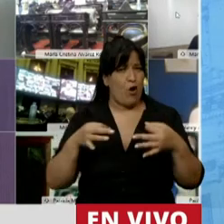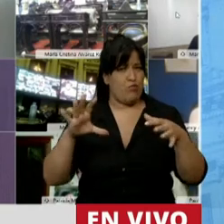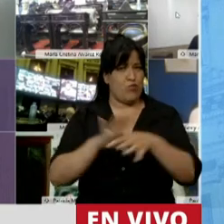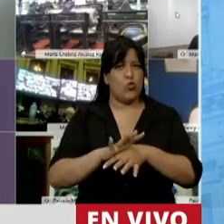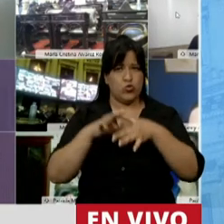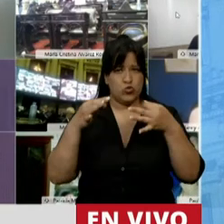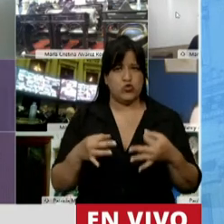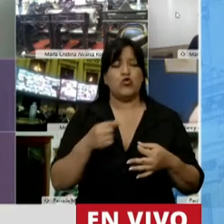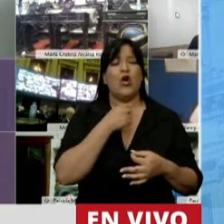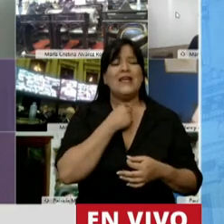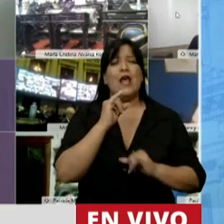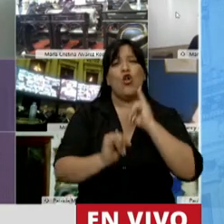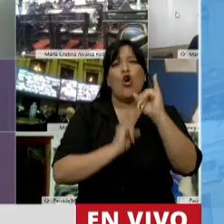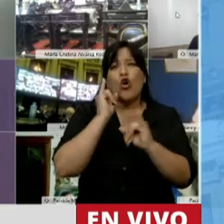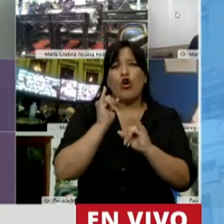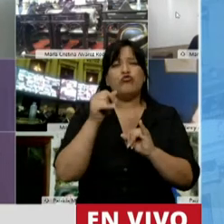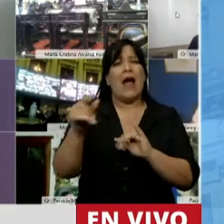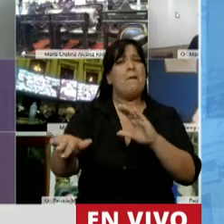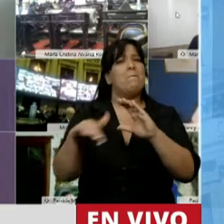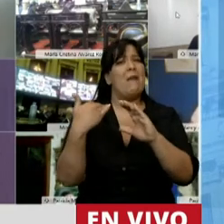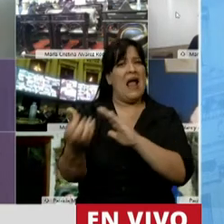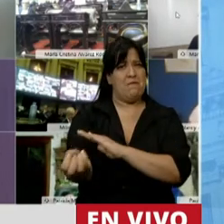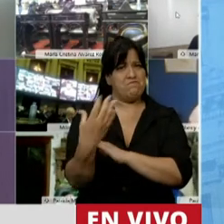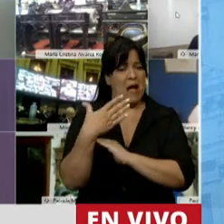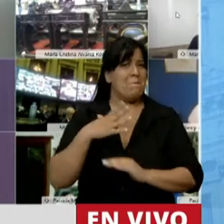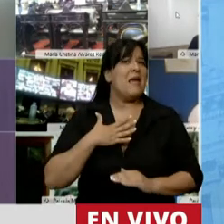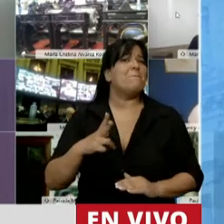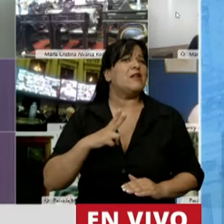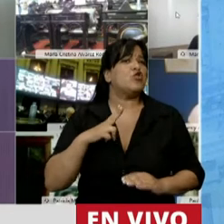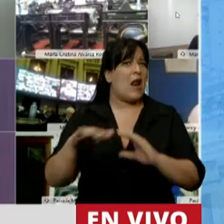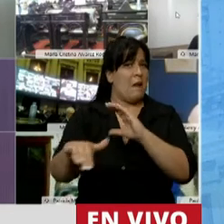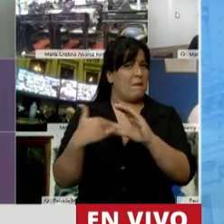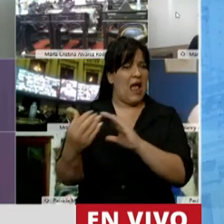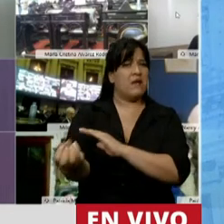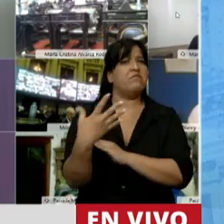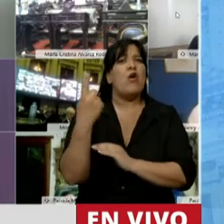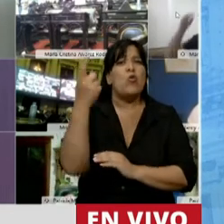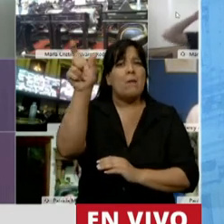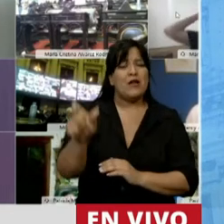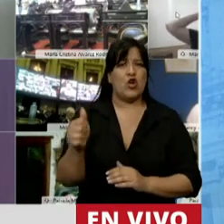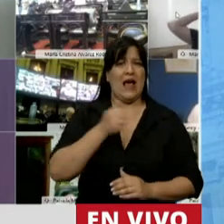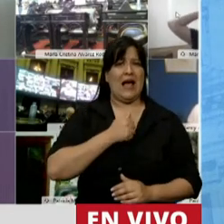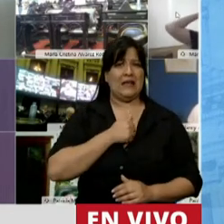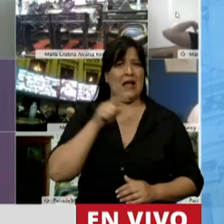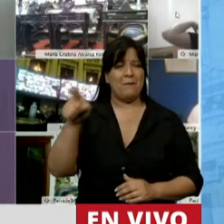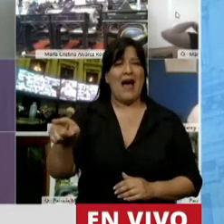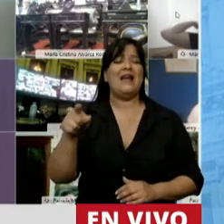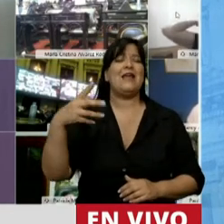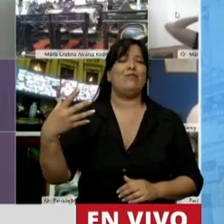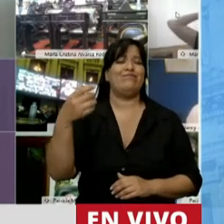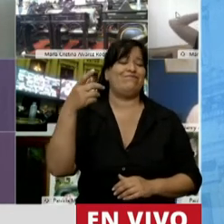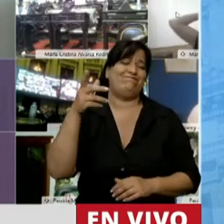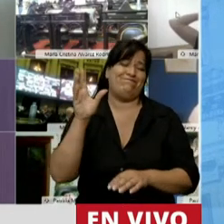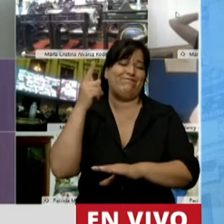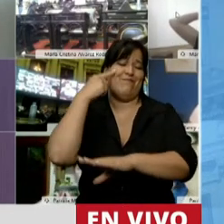tiempo, quiero contarle que recibí un mail en mi casilla personal de un catamarqueño cordobés por adopción, Daniel